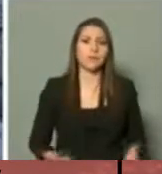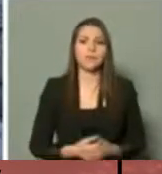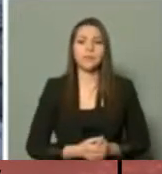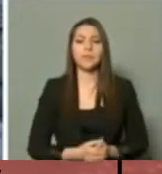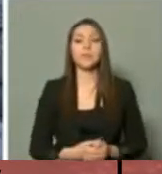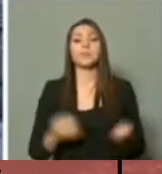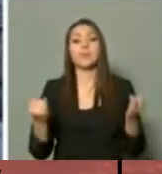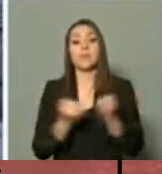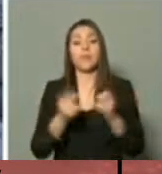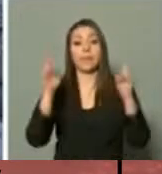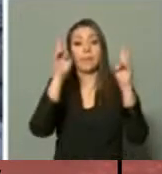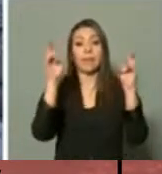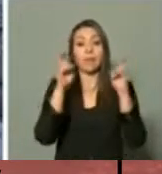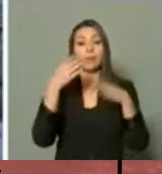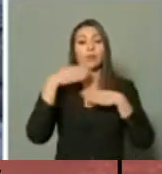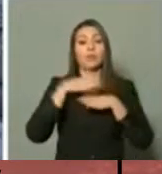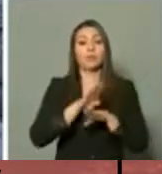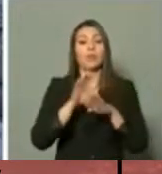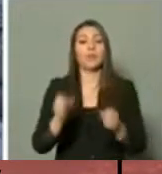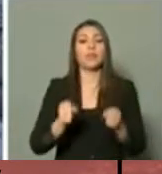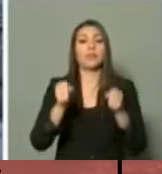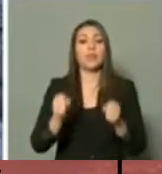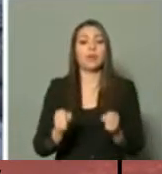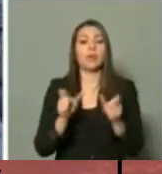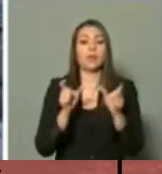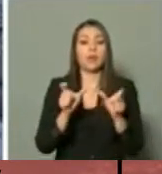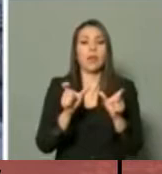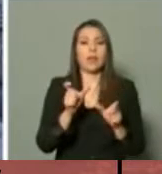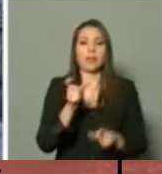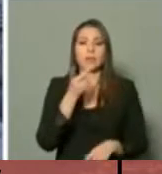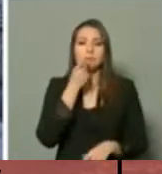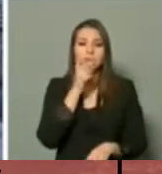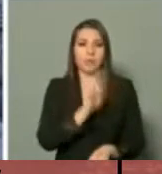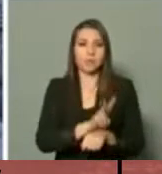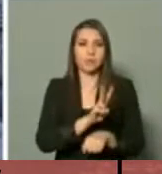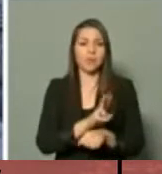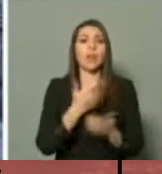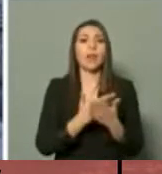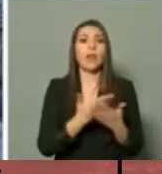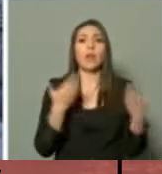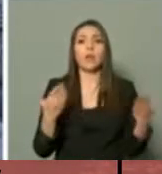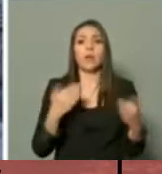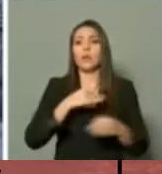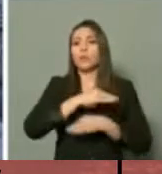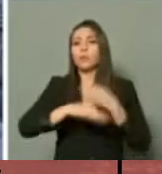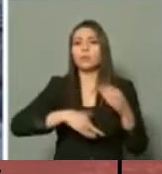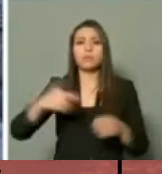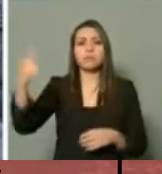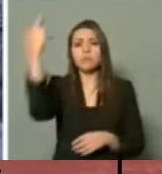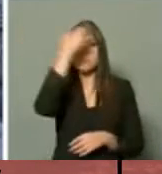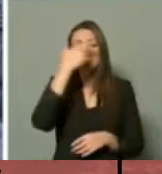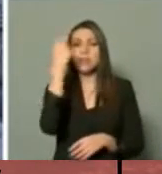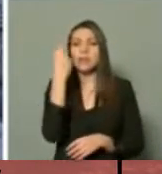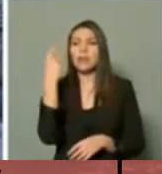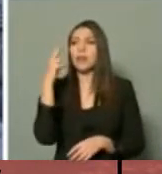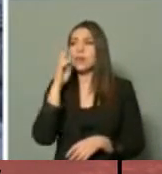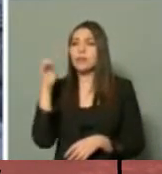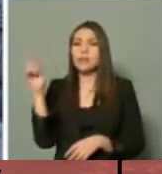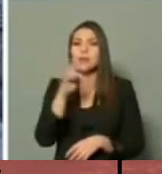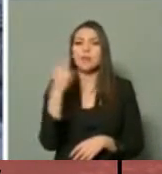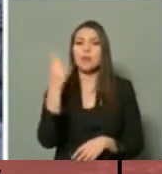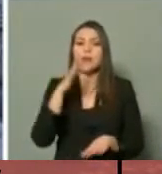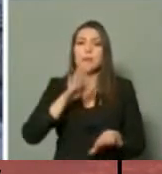de seguridad, se están mencionando en este acto todas las medidas tendientes a mejorar la seguridad y a